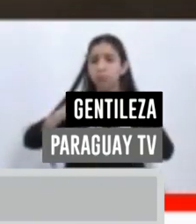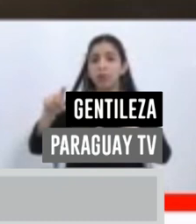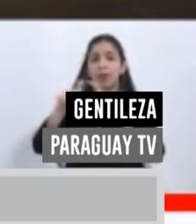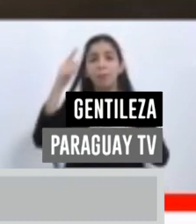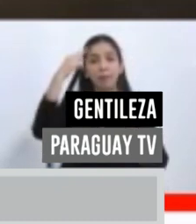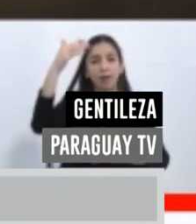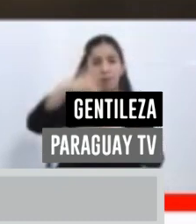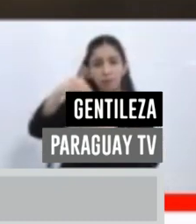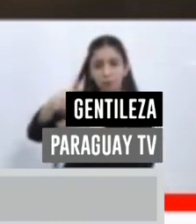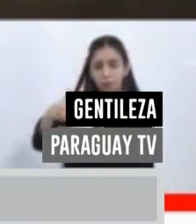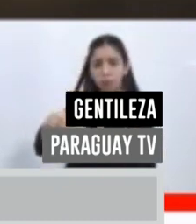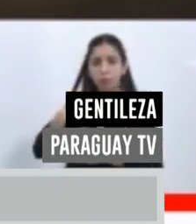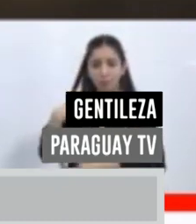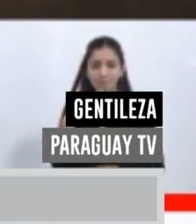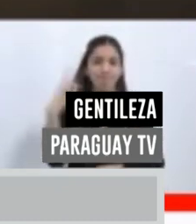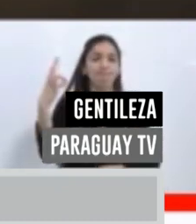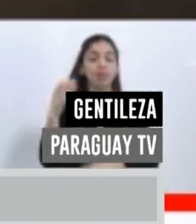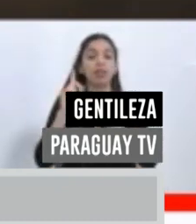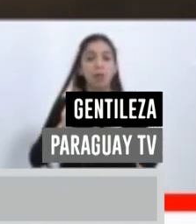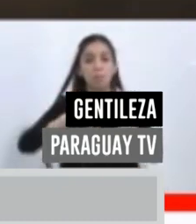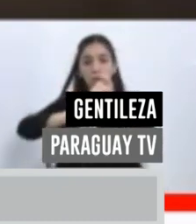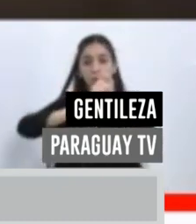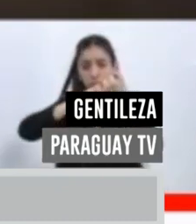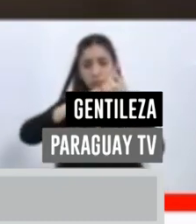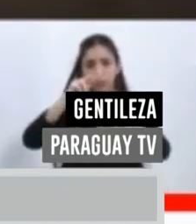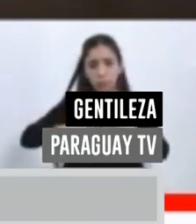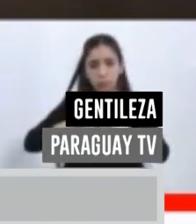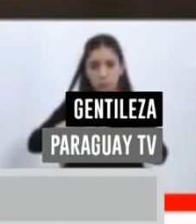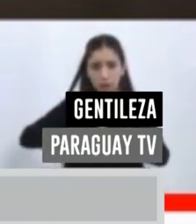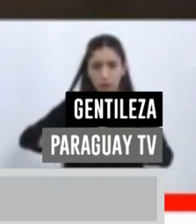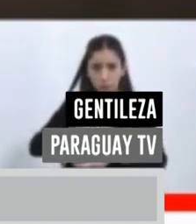seguir insistiendo en la reconciliación,